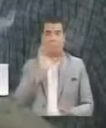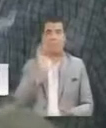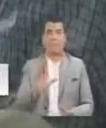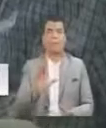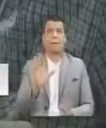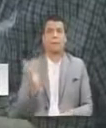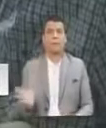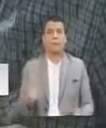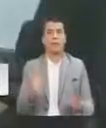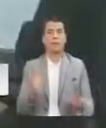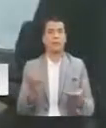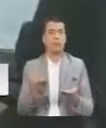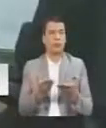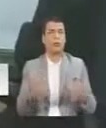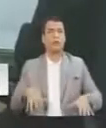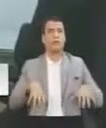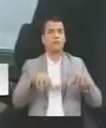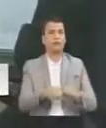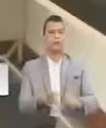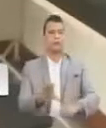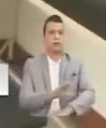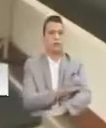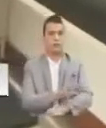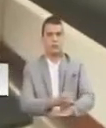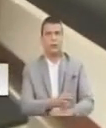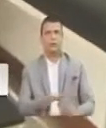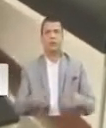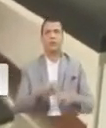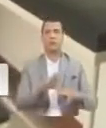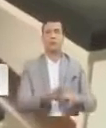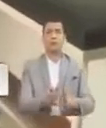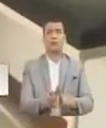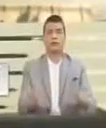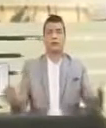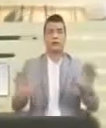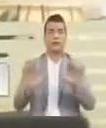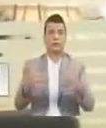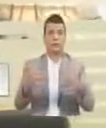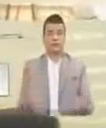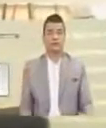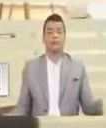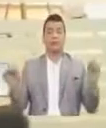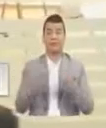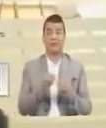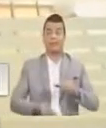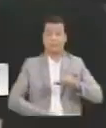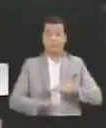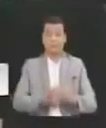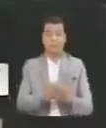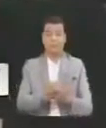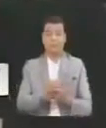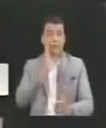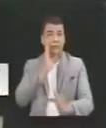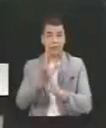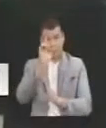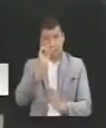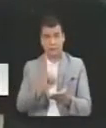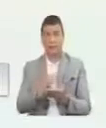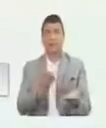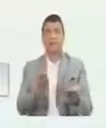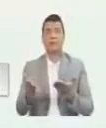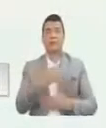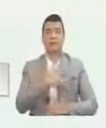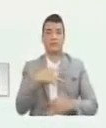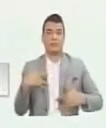a la adquisición de activos fijos, como equipos de cómputo, muebles y enseres, lo que constituye otro detrimento a los intereses patrimoniales del sistema de